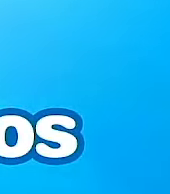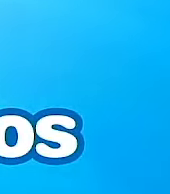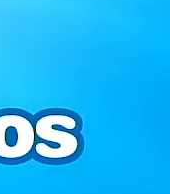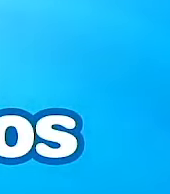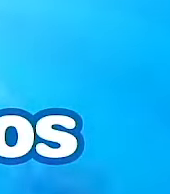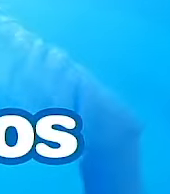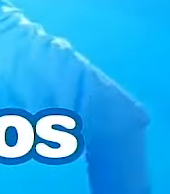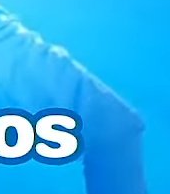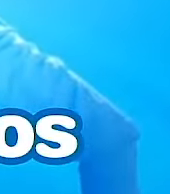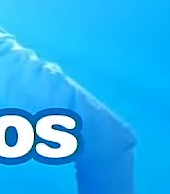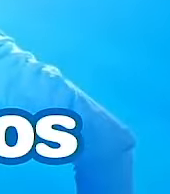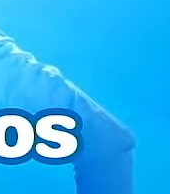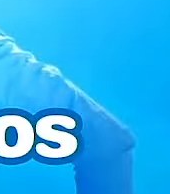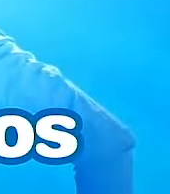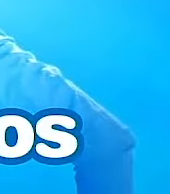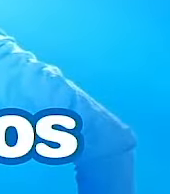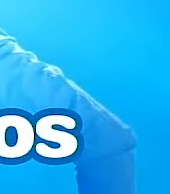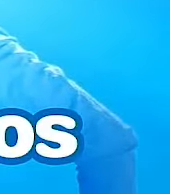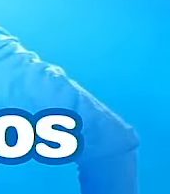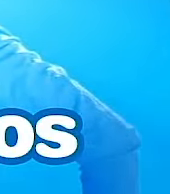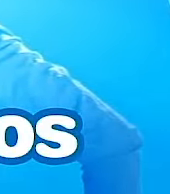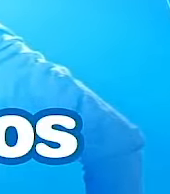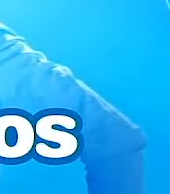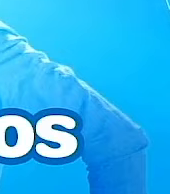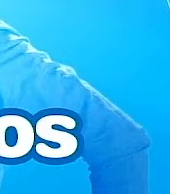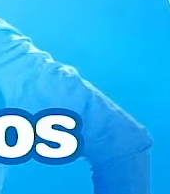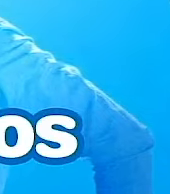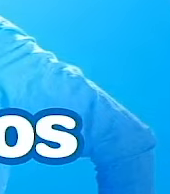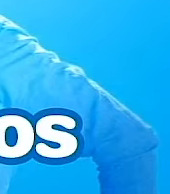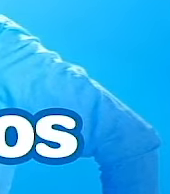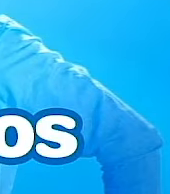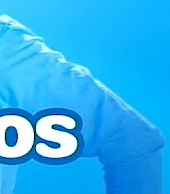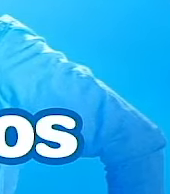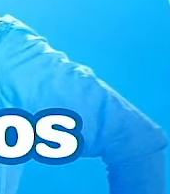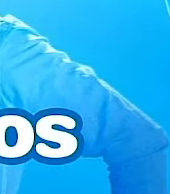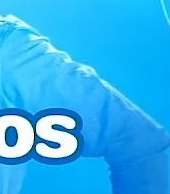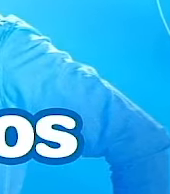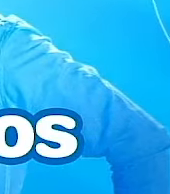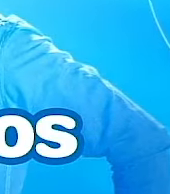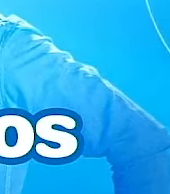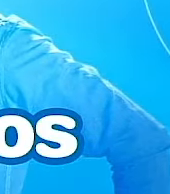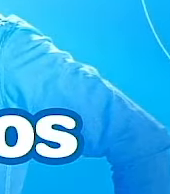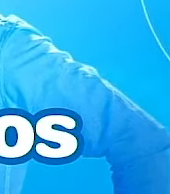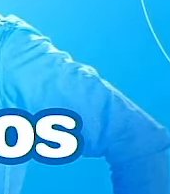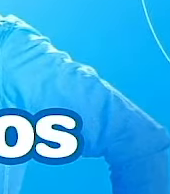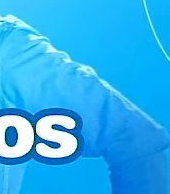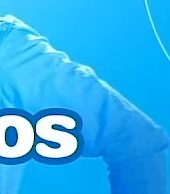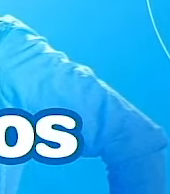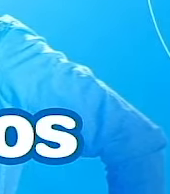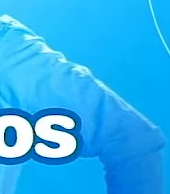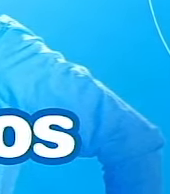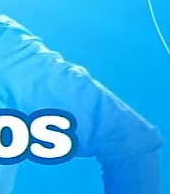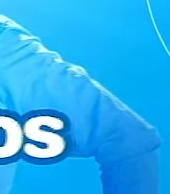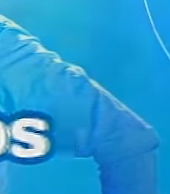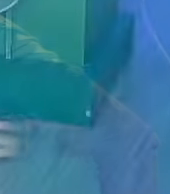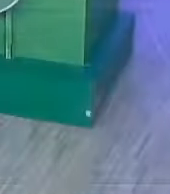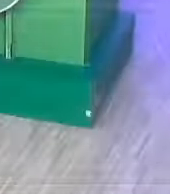emoción, mucha suerte tendré. Bienvenidos al sorteo Loto. ¡Loto! Te cambia la vida.